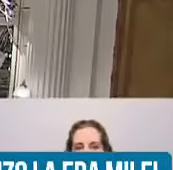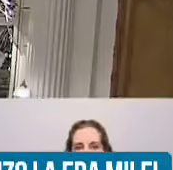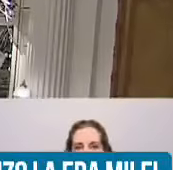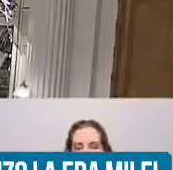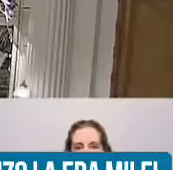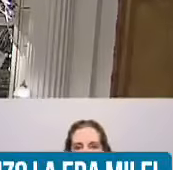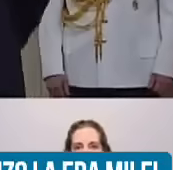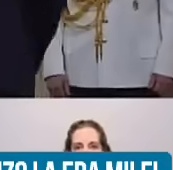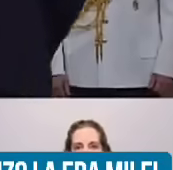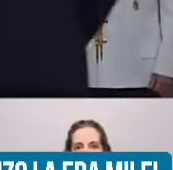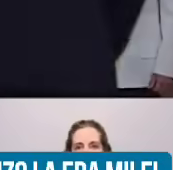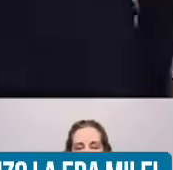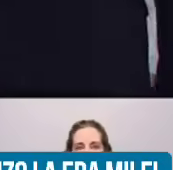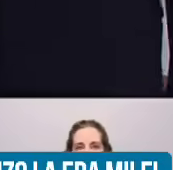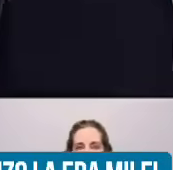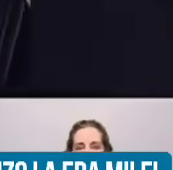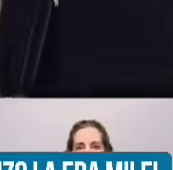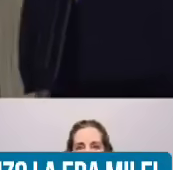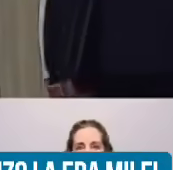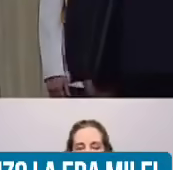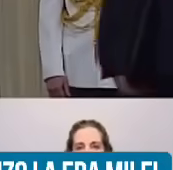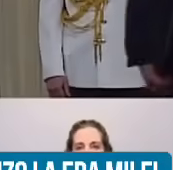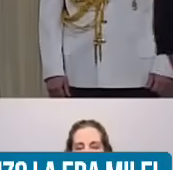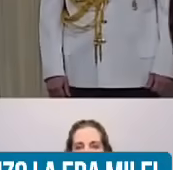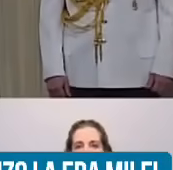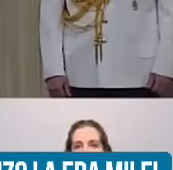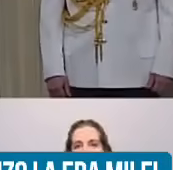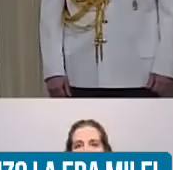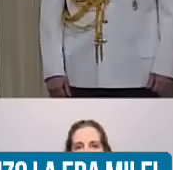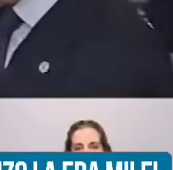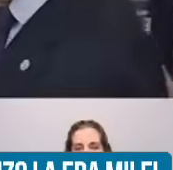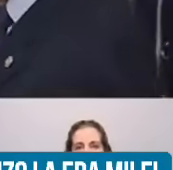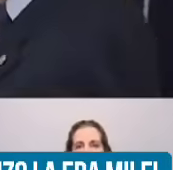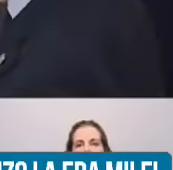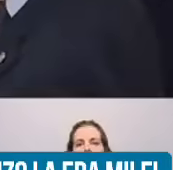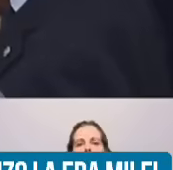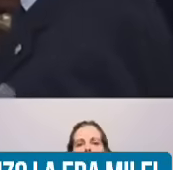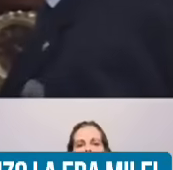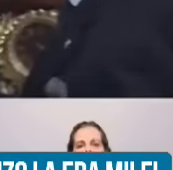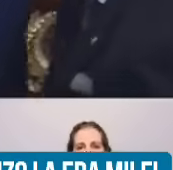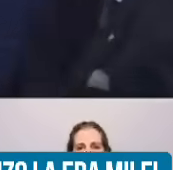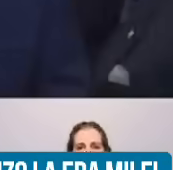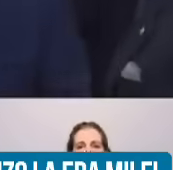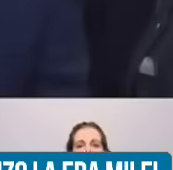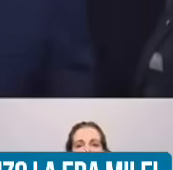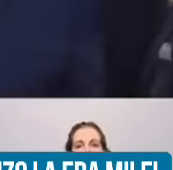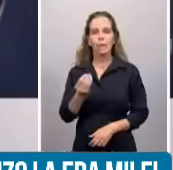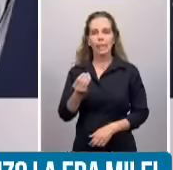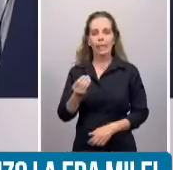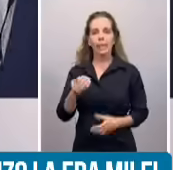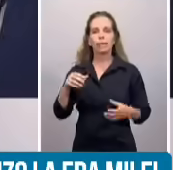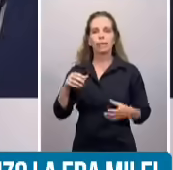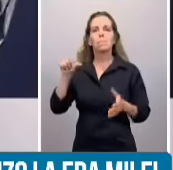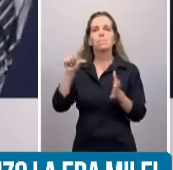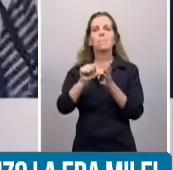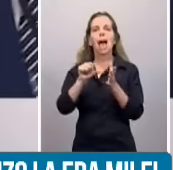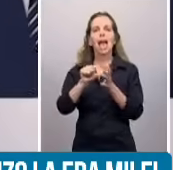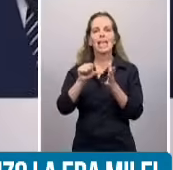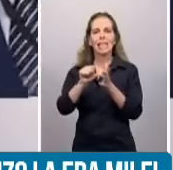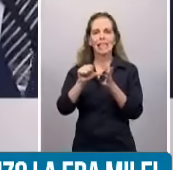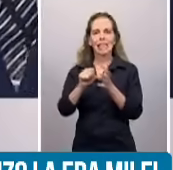al presidente de un país que está en guerra y a otro no, ¿qué significa diplomáticamente hablando? No, primero la posición